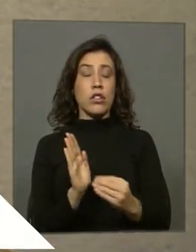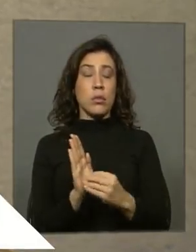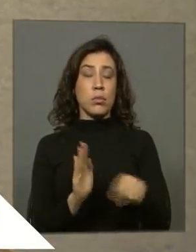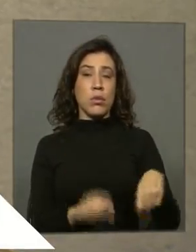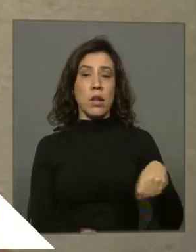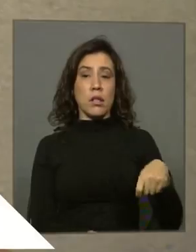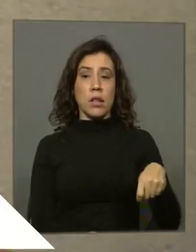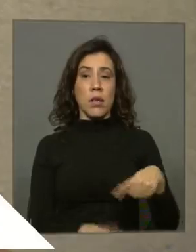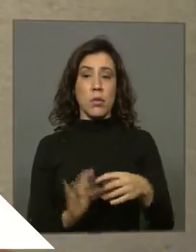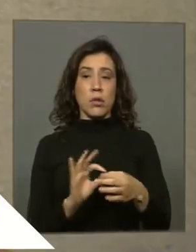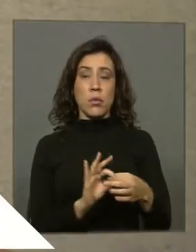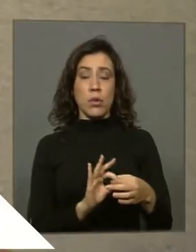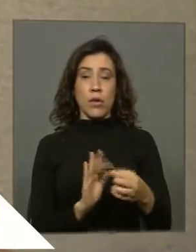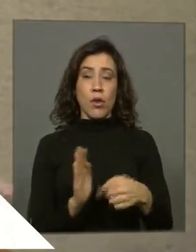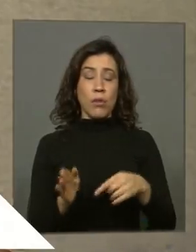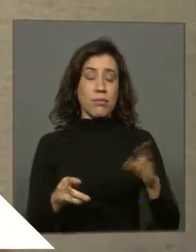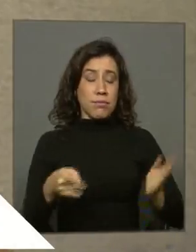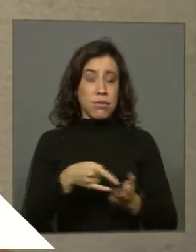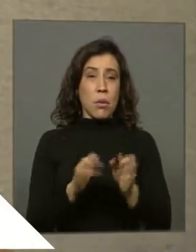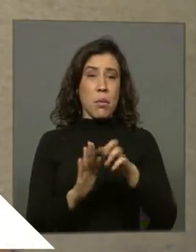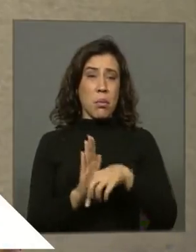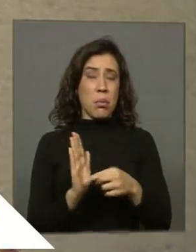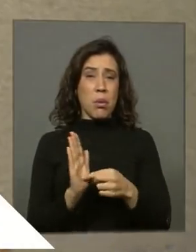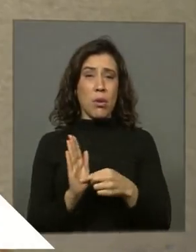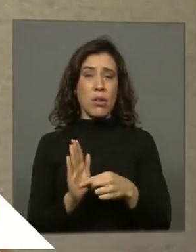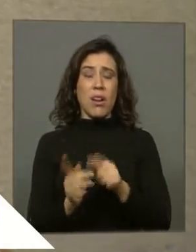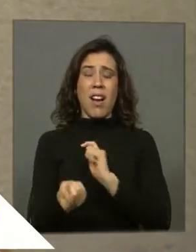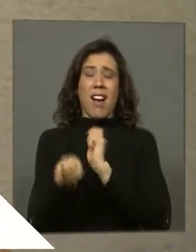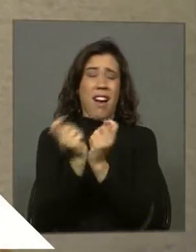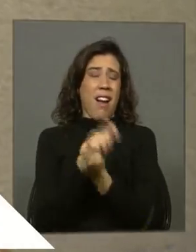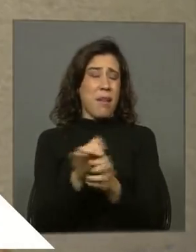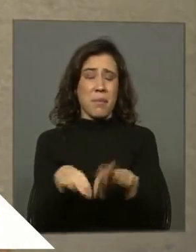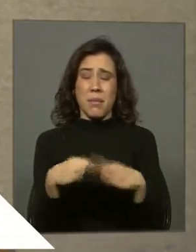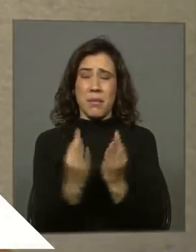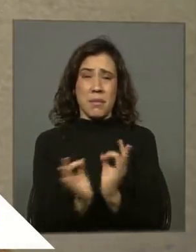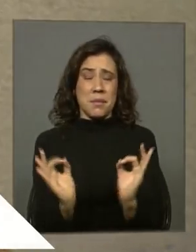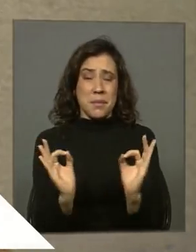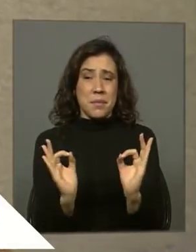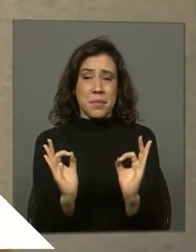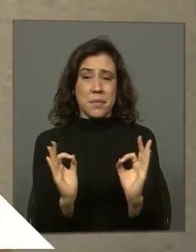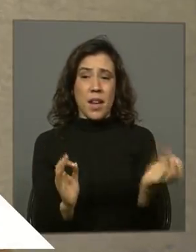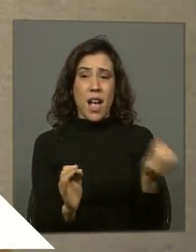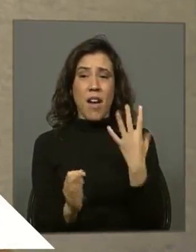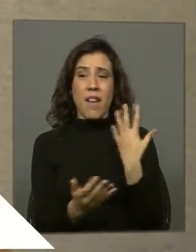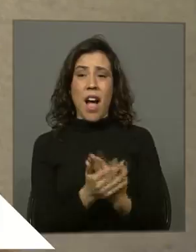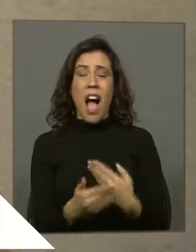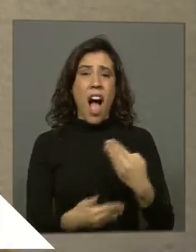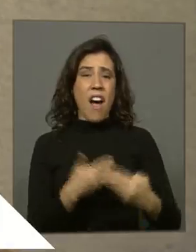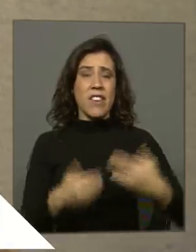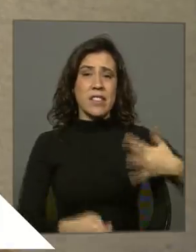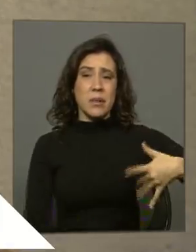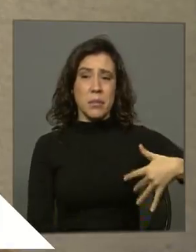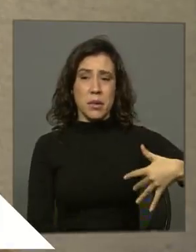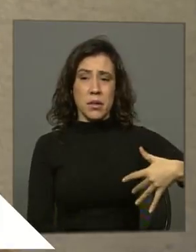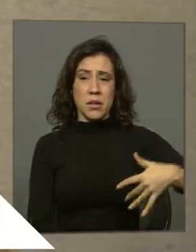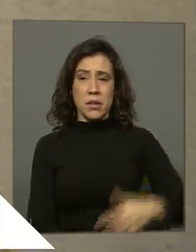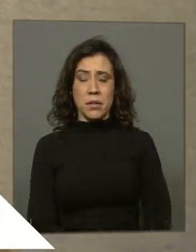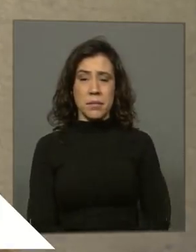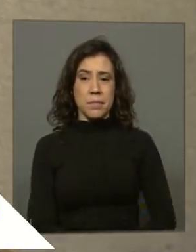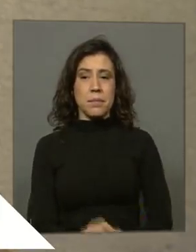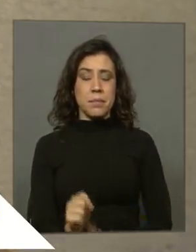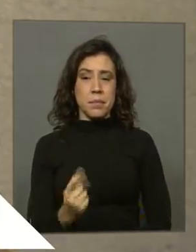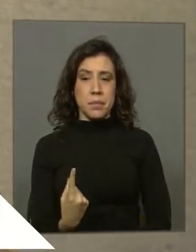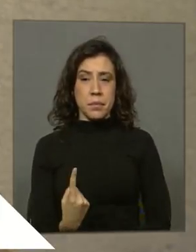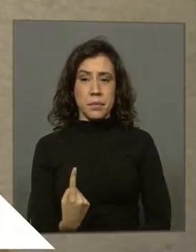Senado y por eso es llegó un proyecto que está francamente desdibujado acá nos dicen que tenemos avance sustantivo primero